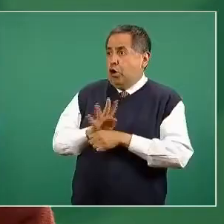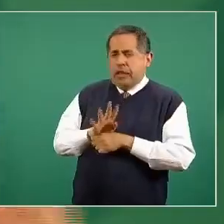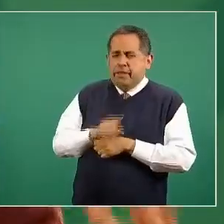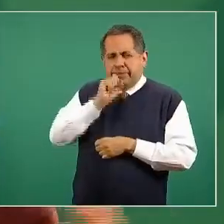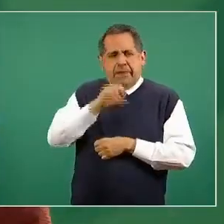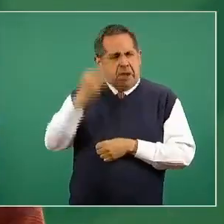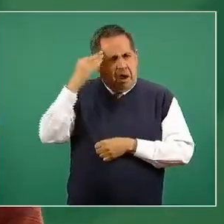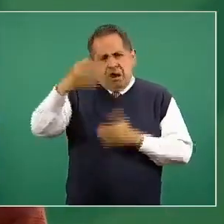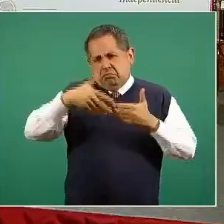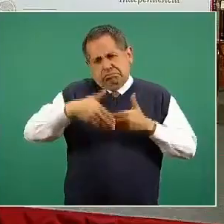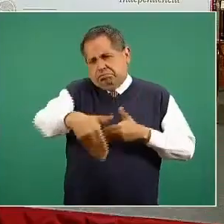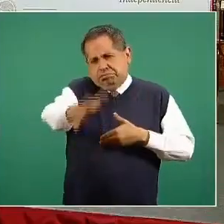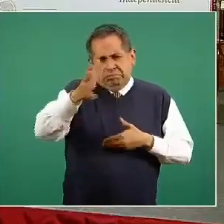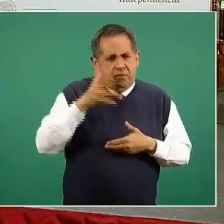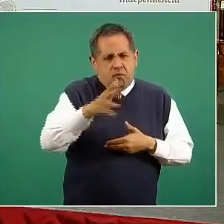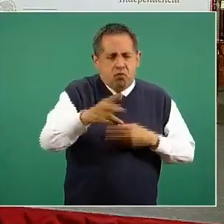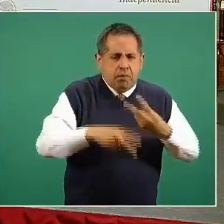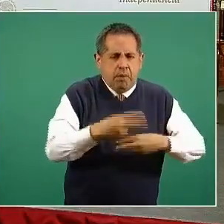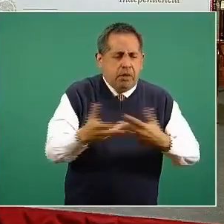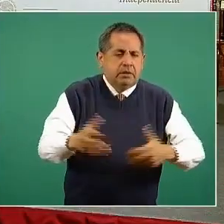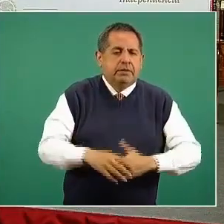epidemia, sino a otras partes.